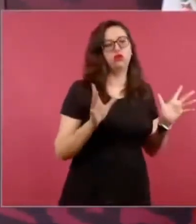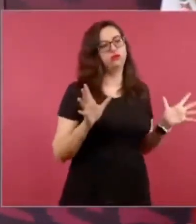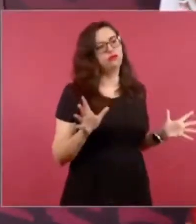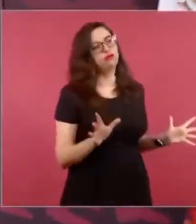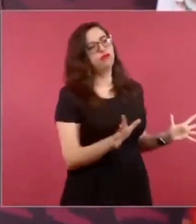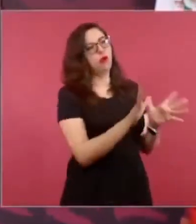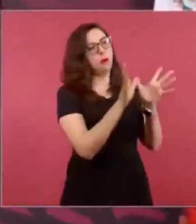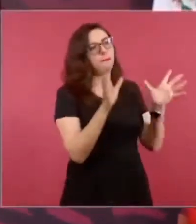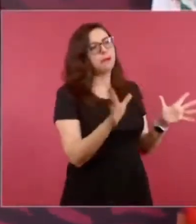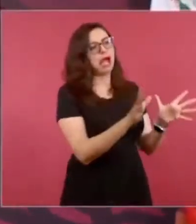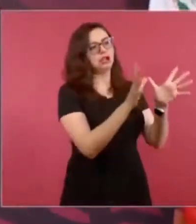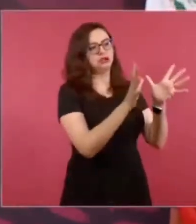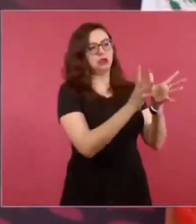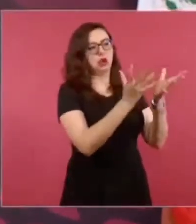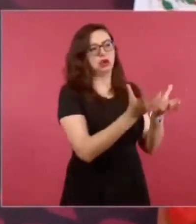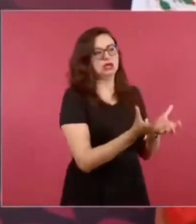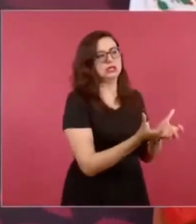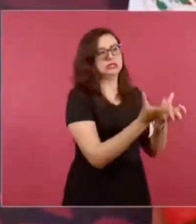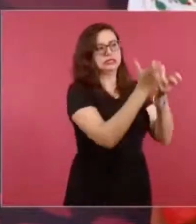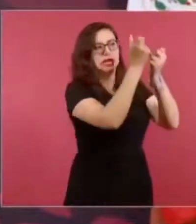era populismo,